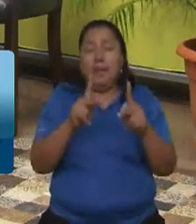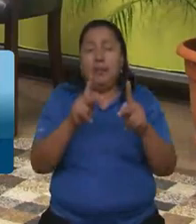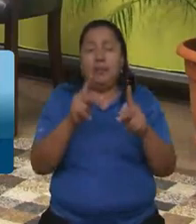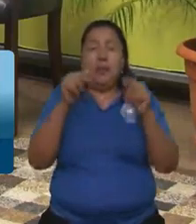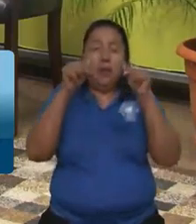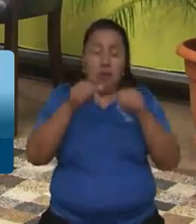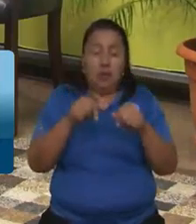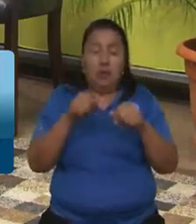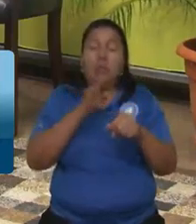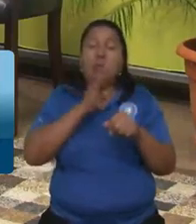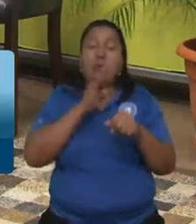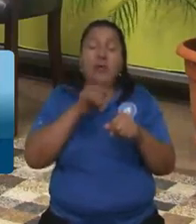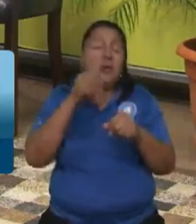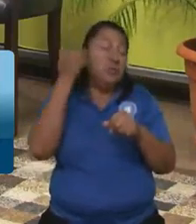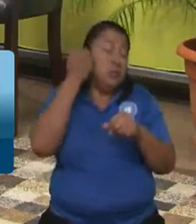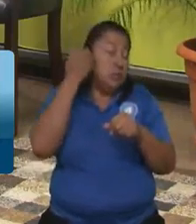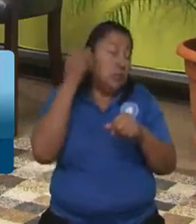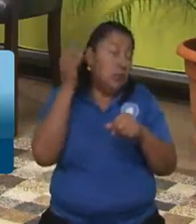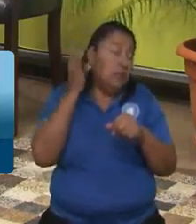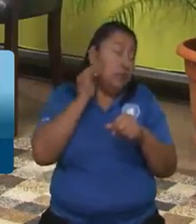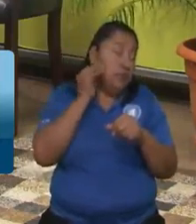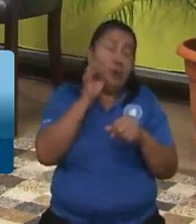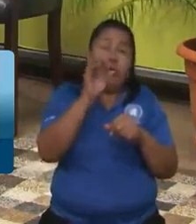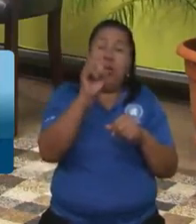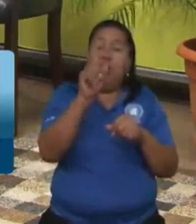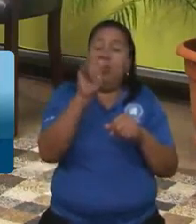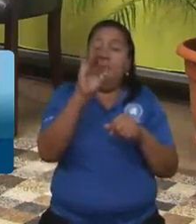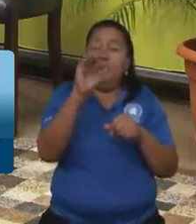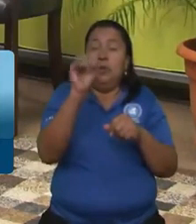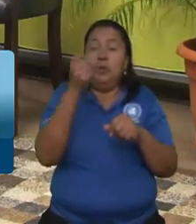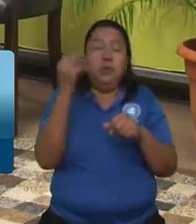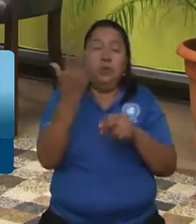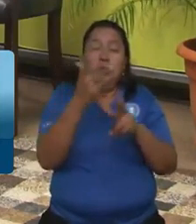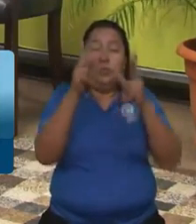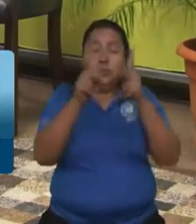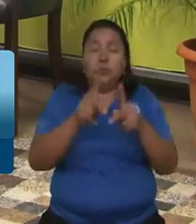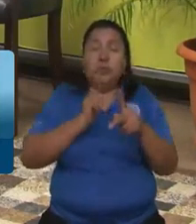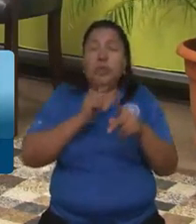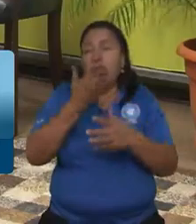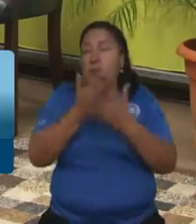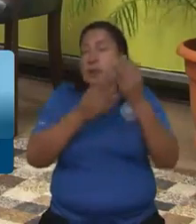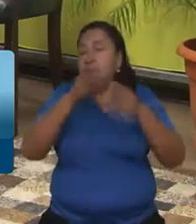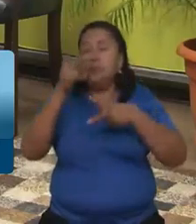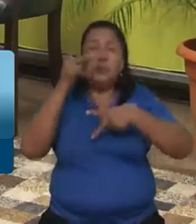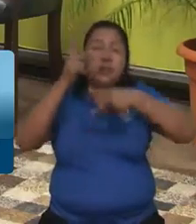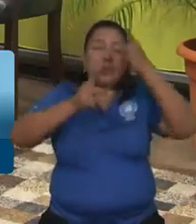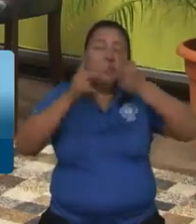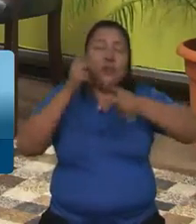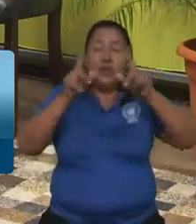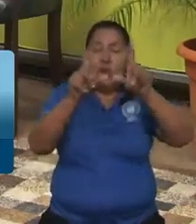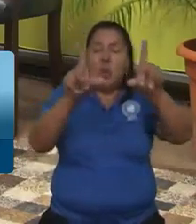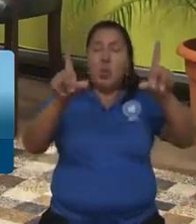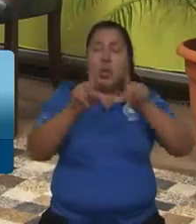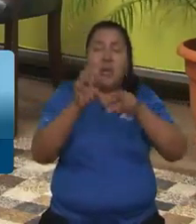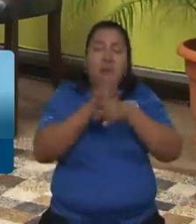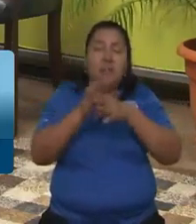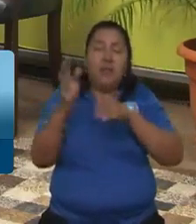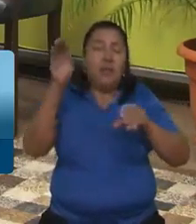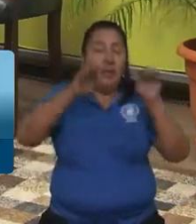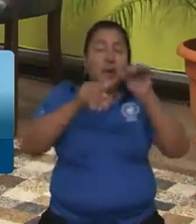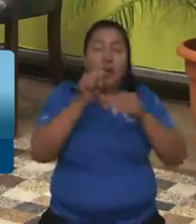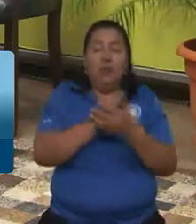de infecciones sí. Por la presión del agua en las profundidades del mar. Claro que sí, y tenían consecuencias severas por la sumersión,